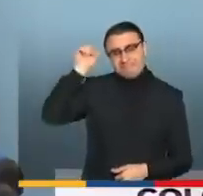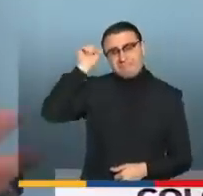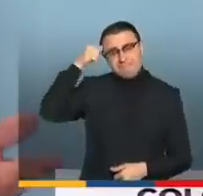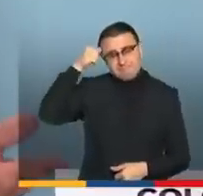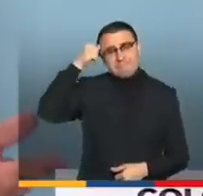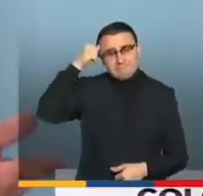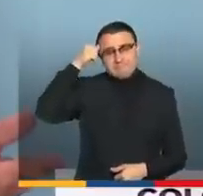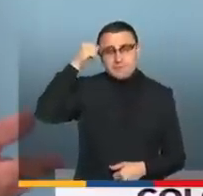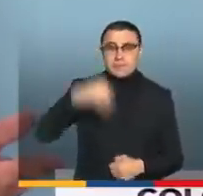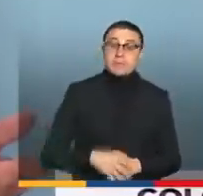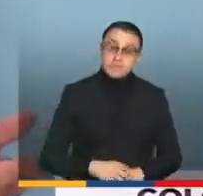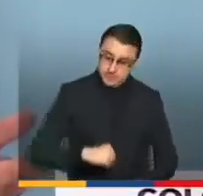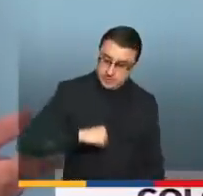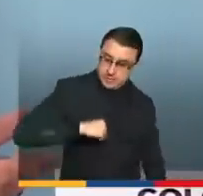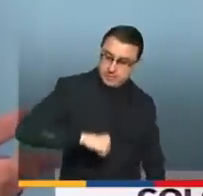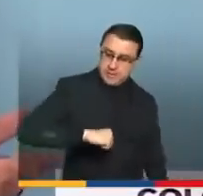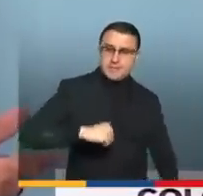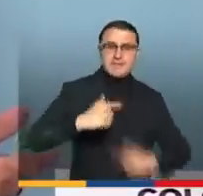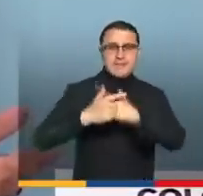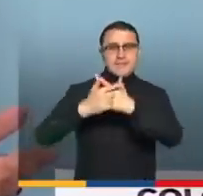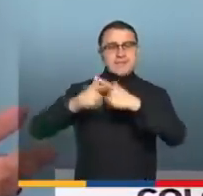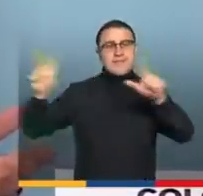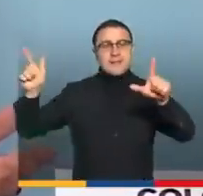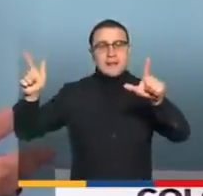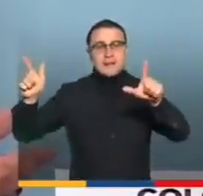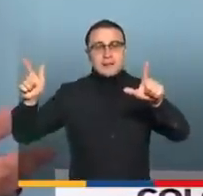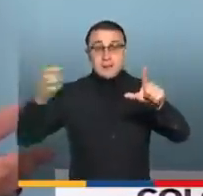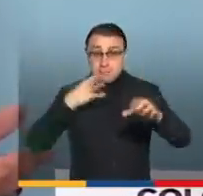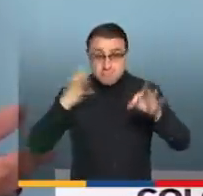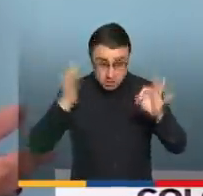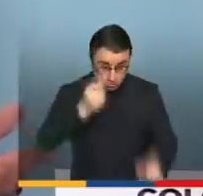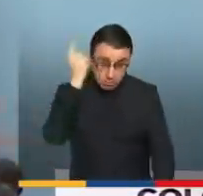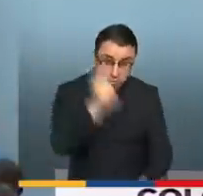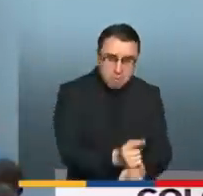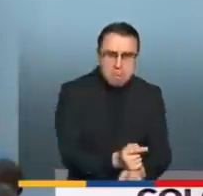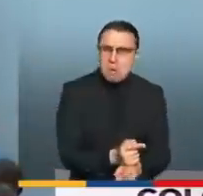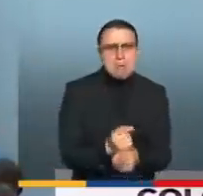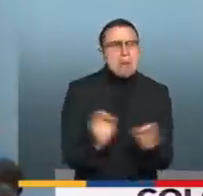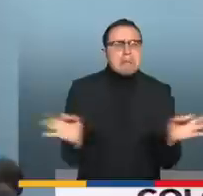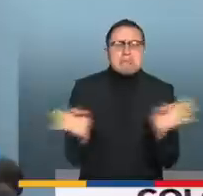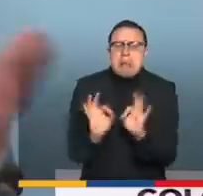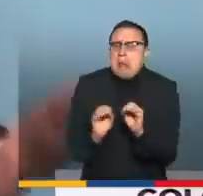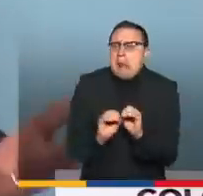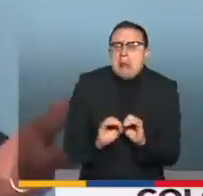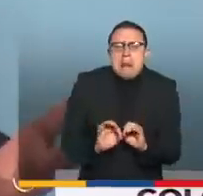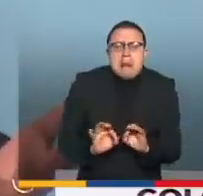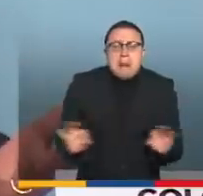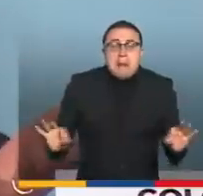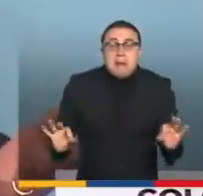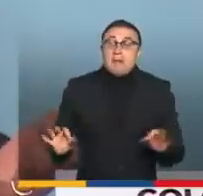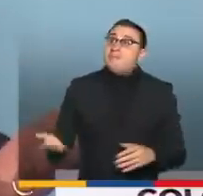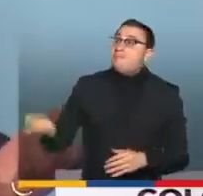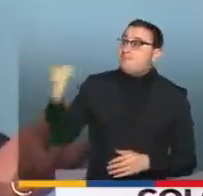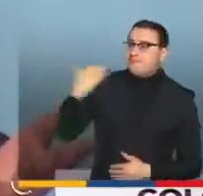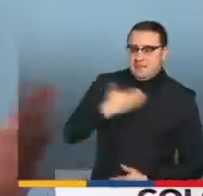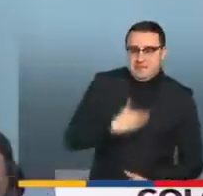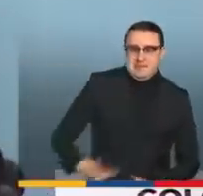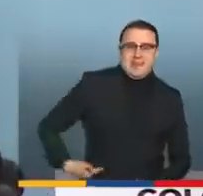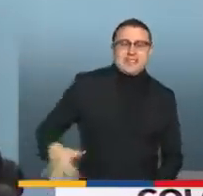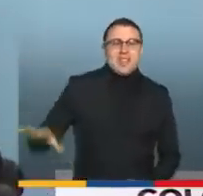Los derechos liberales no existían. El papel firmado por todos los